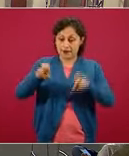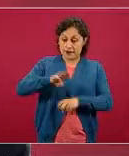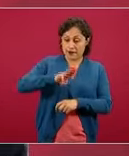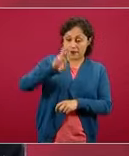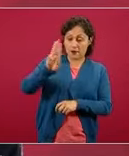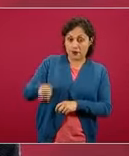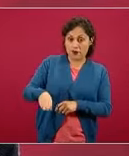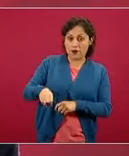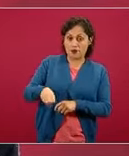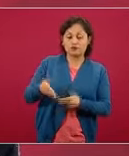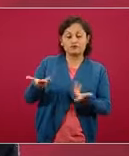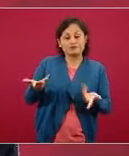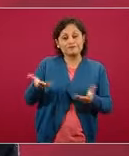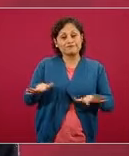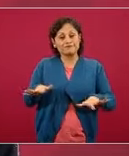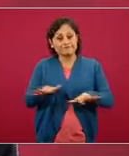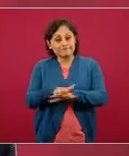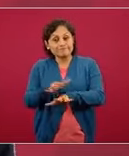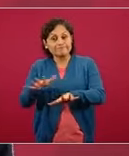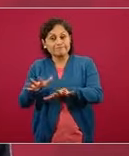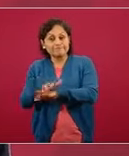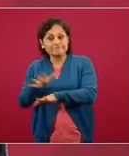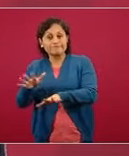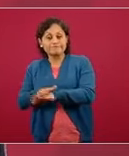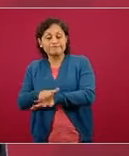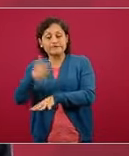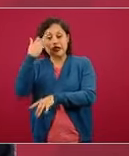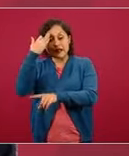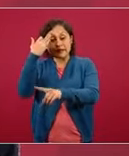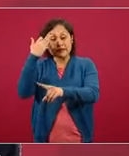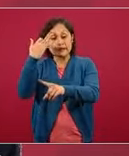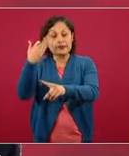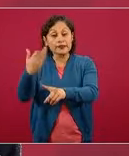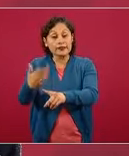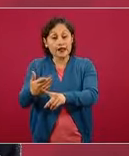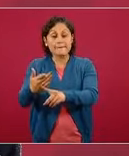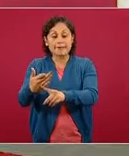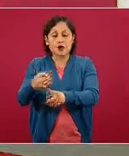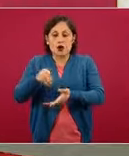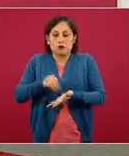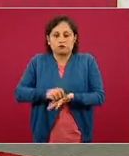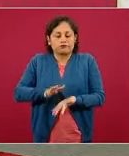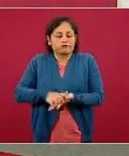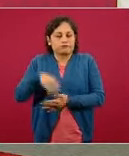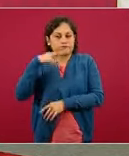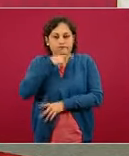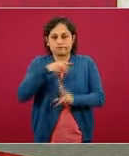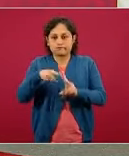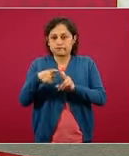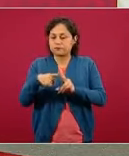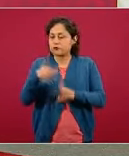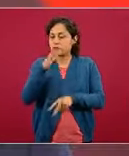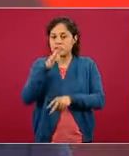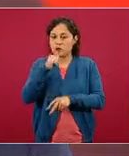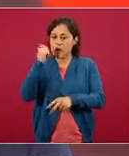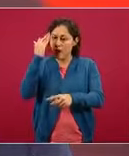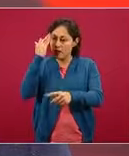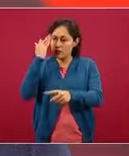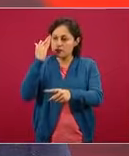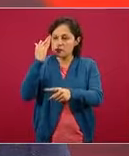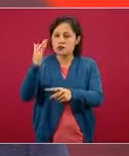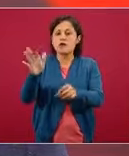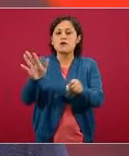suele tomar un poco más de tiempo o más meses de lo que es la estadística de la en su momento